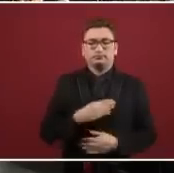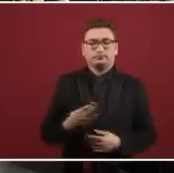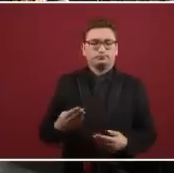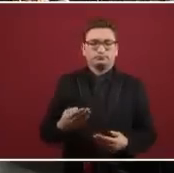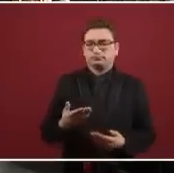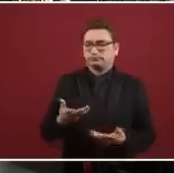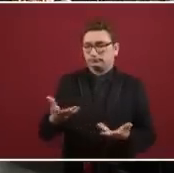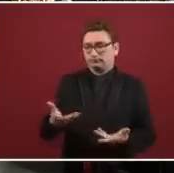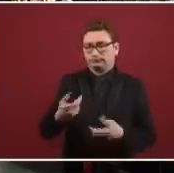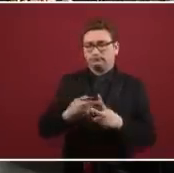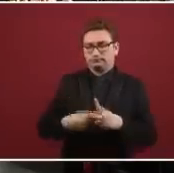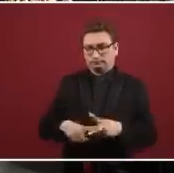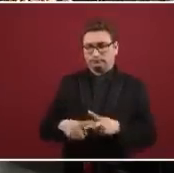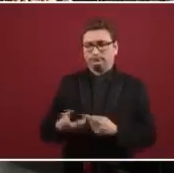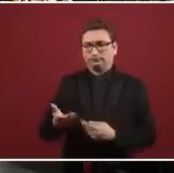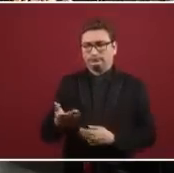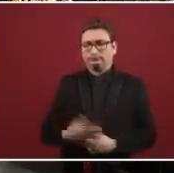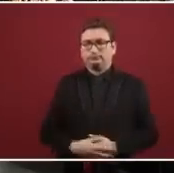abrimos